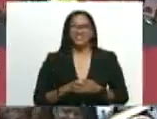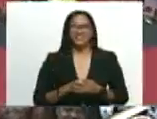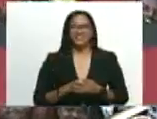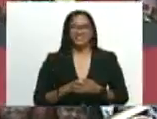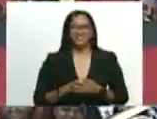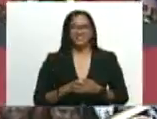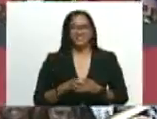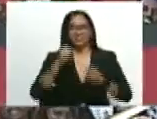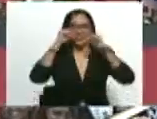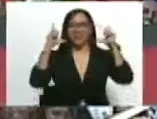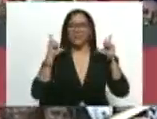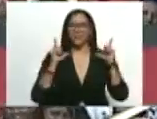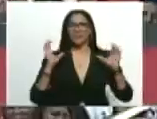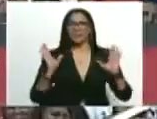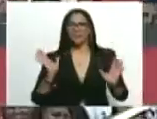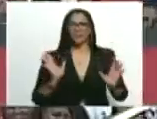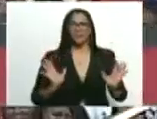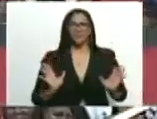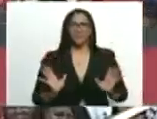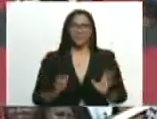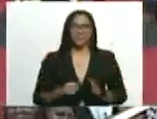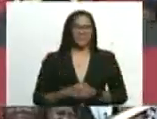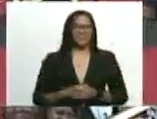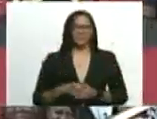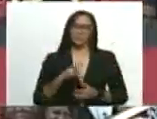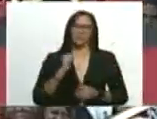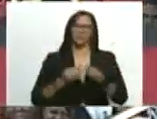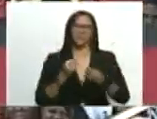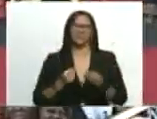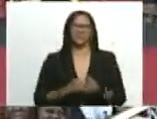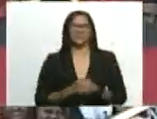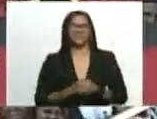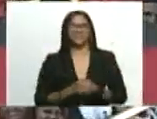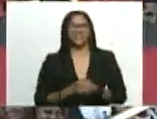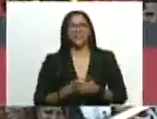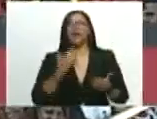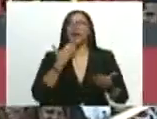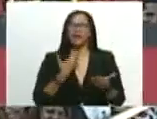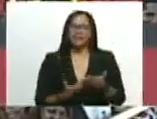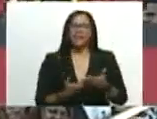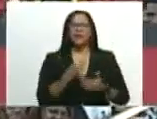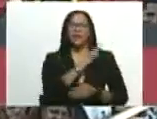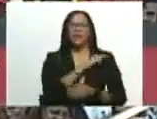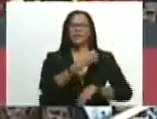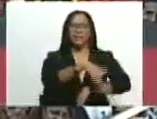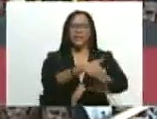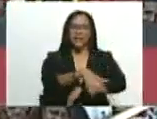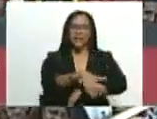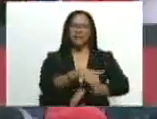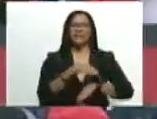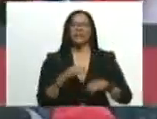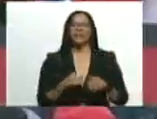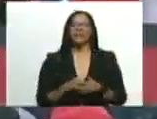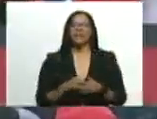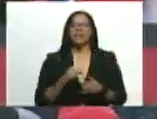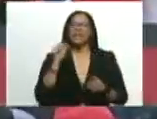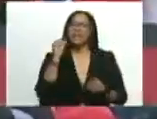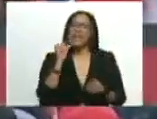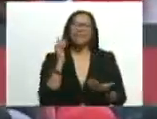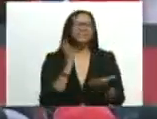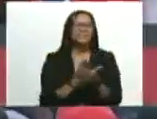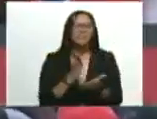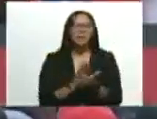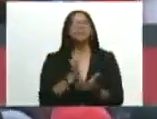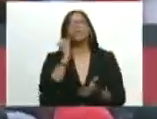lo Desperté de repente Eso no se hace agradecerle a los jefes de calle jefa de calle que casi siempre